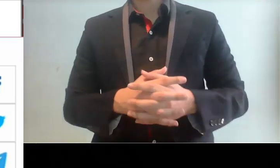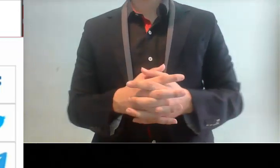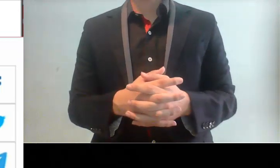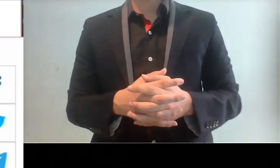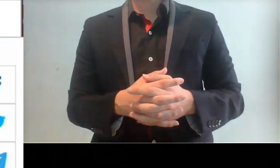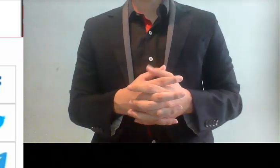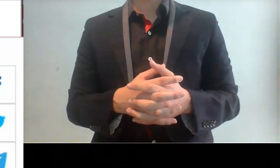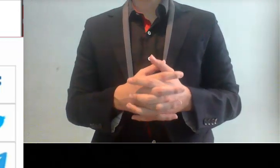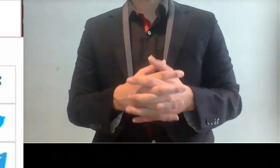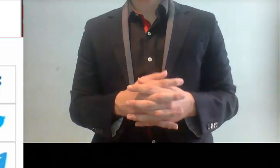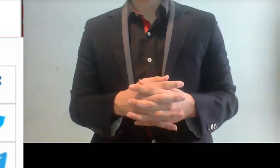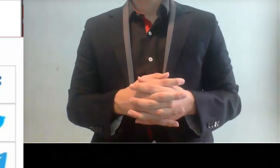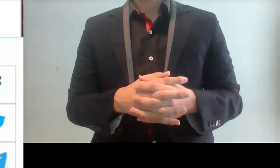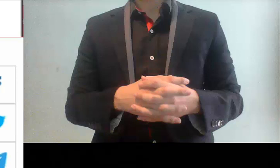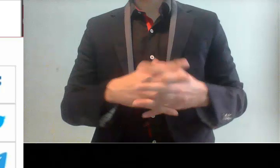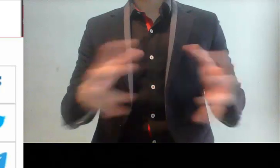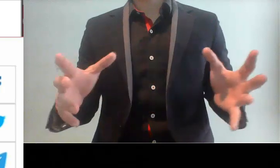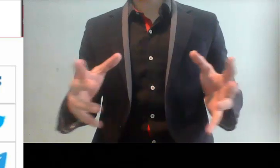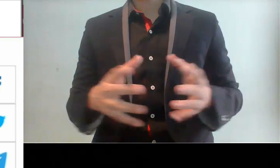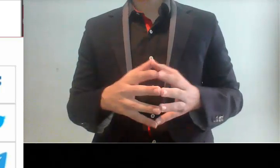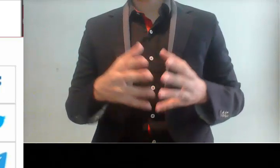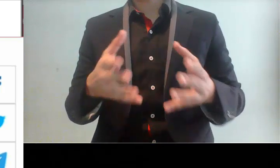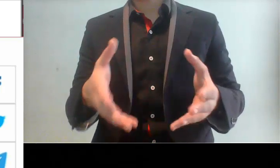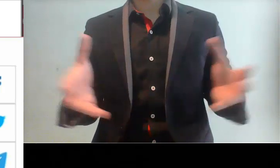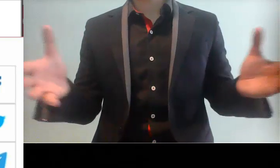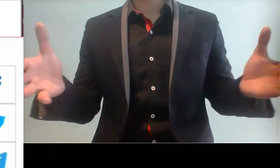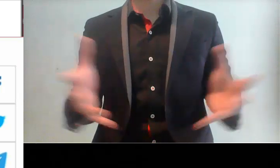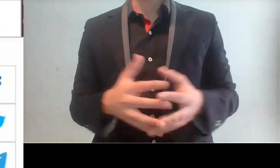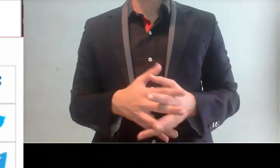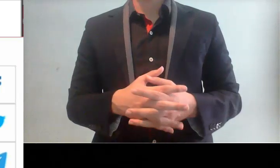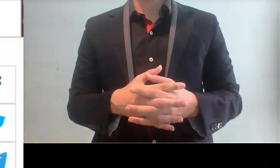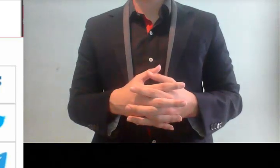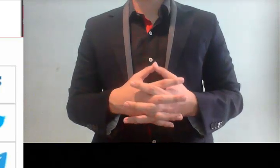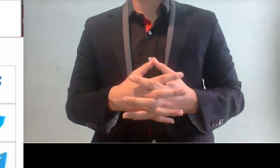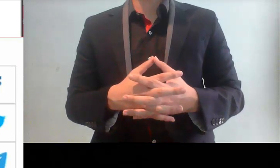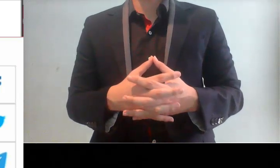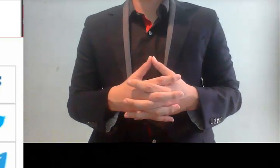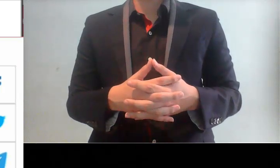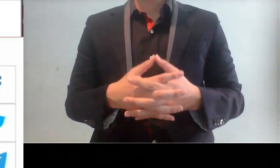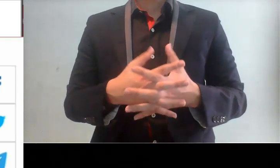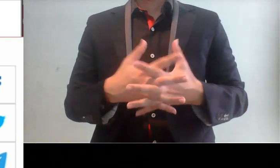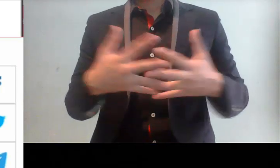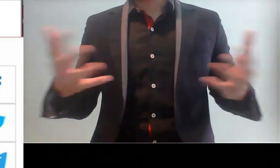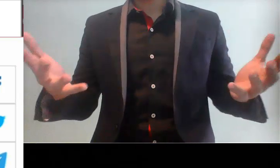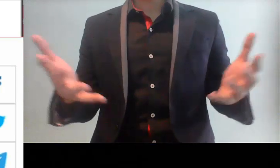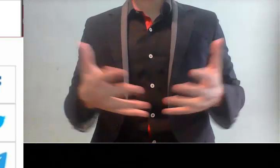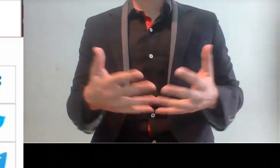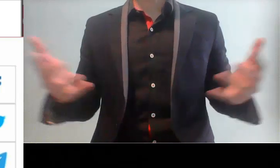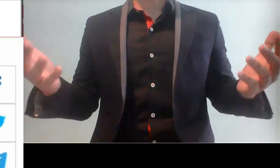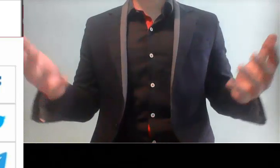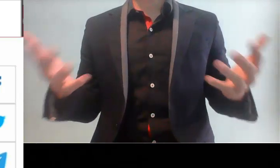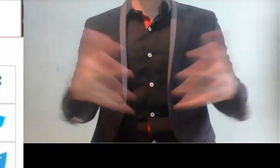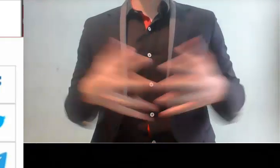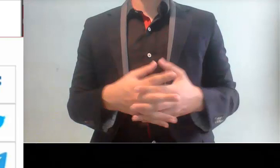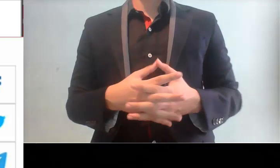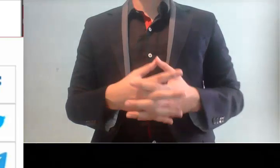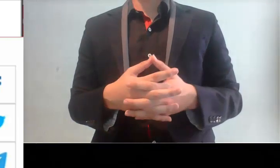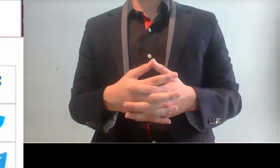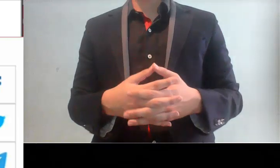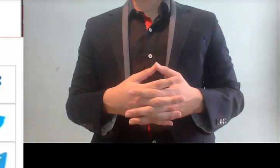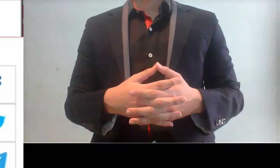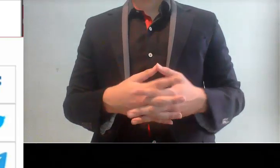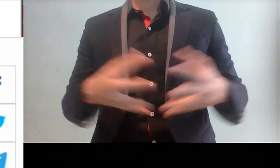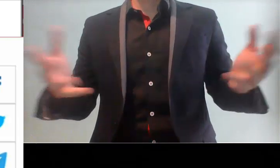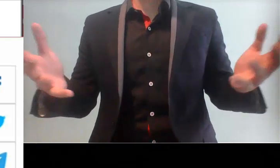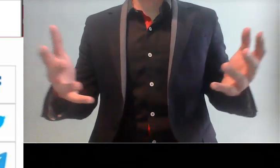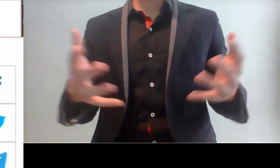la nada quieran hacer elecciones electrónicas, donde ya se comprobó que básicamente la desarrolladora de la